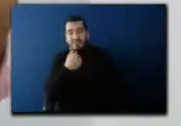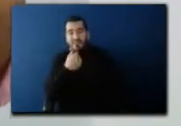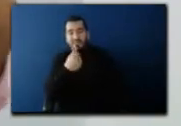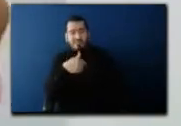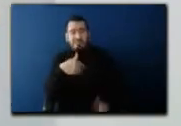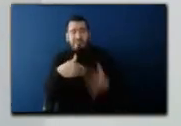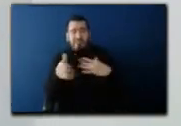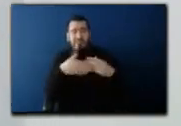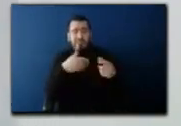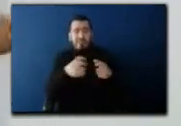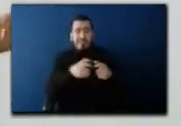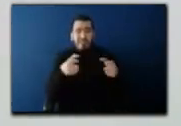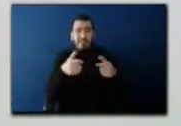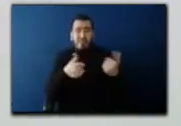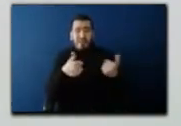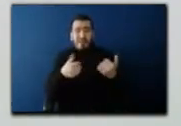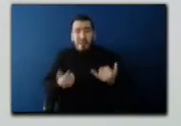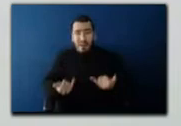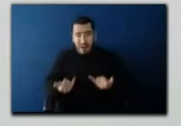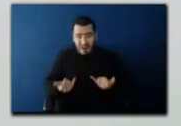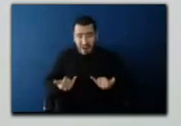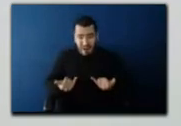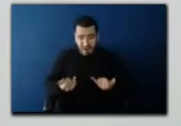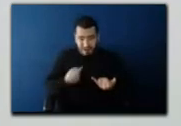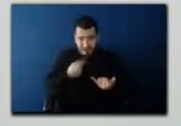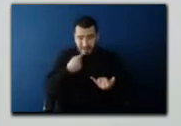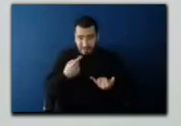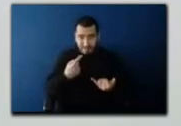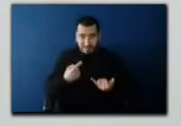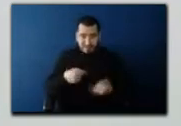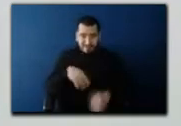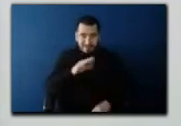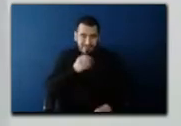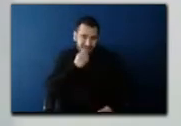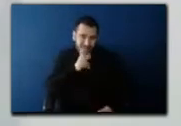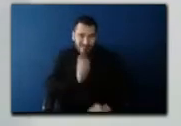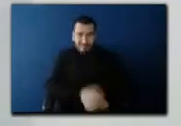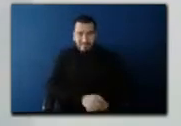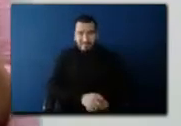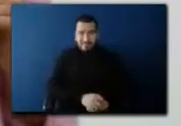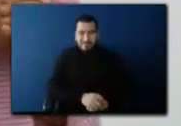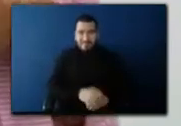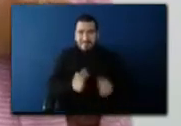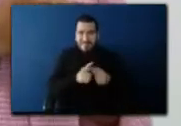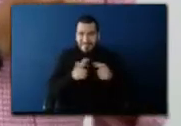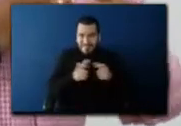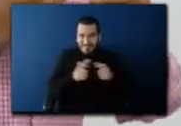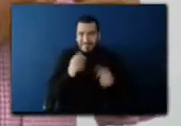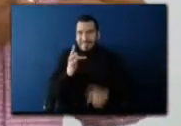Hoy en día, como decimos, o sea, eso es una boleta, exacto, la tarjeta de Timoteo, todo eso.